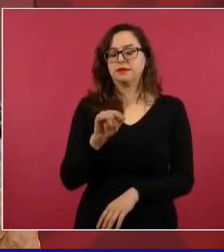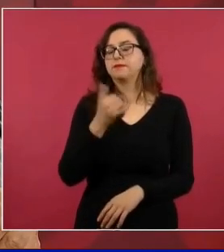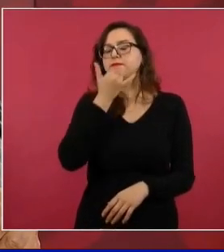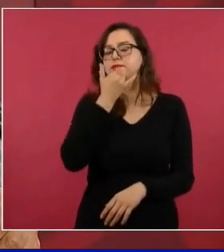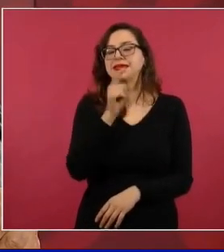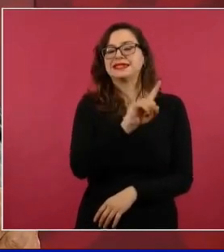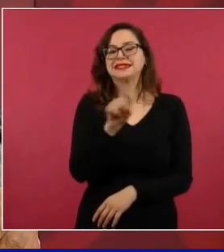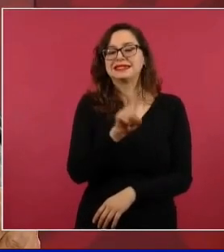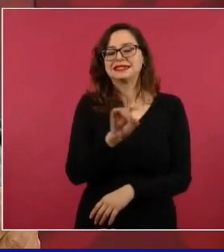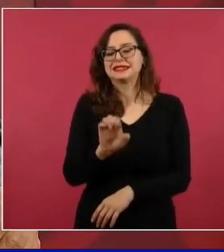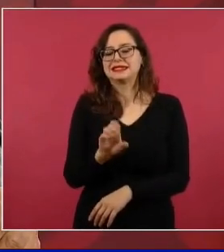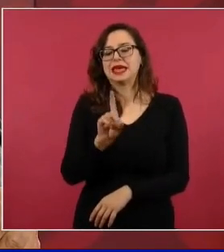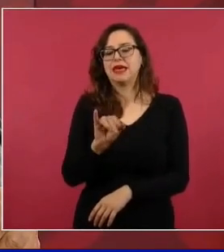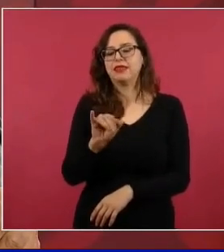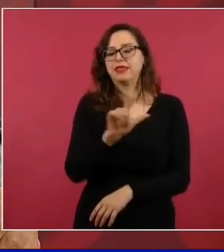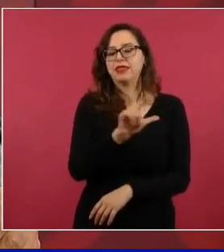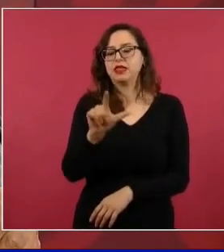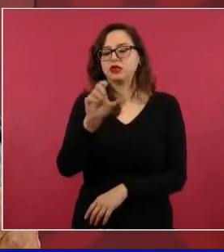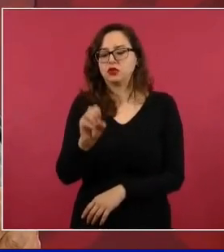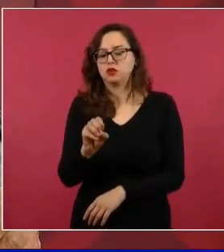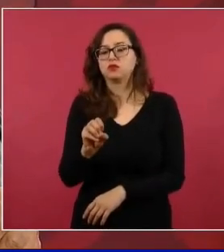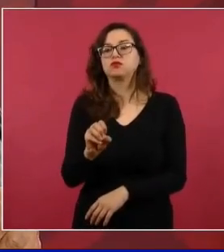al Poder Judicial.